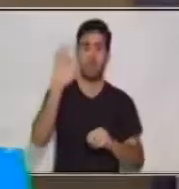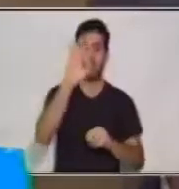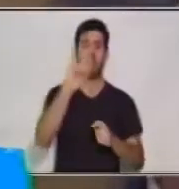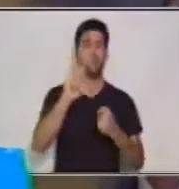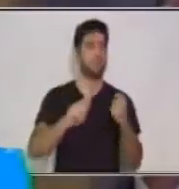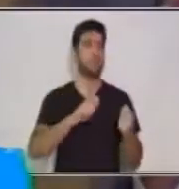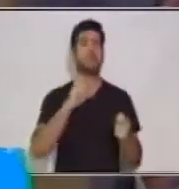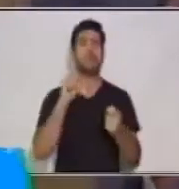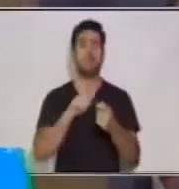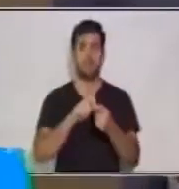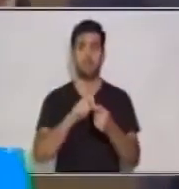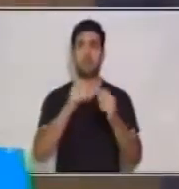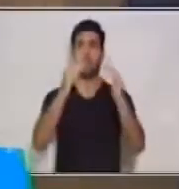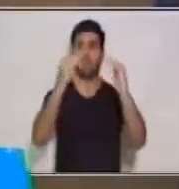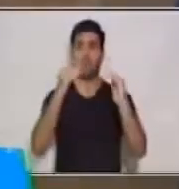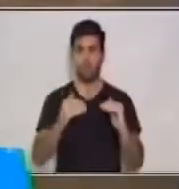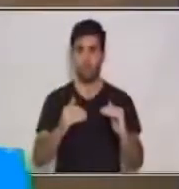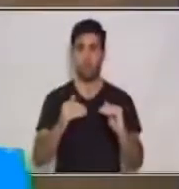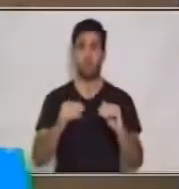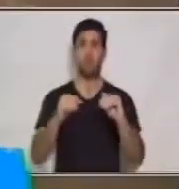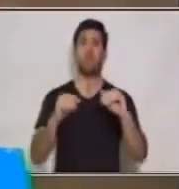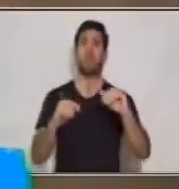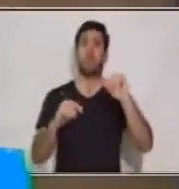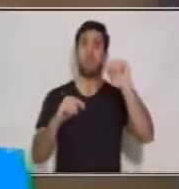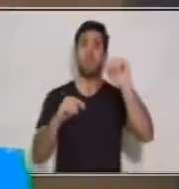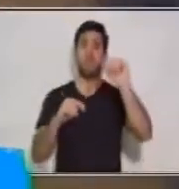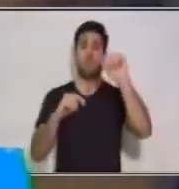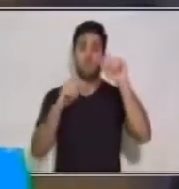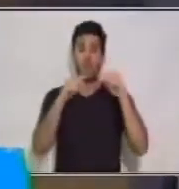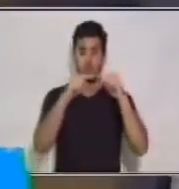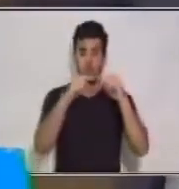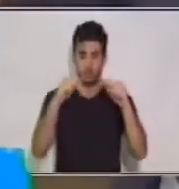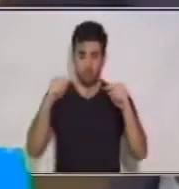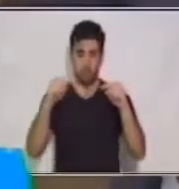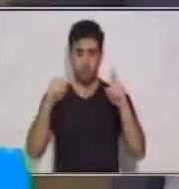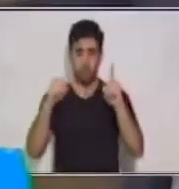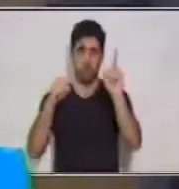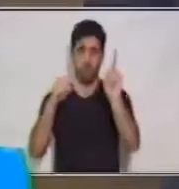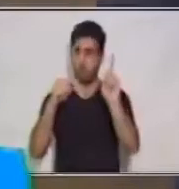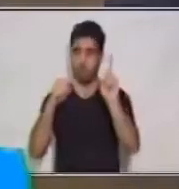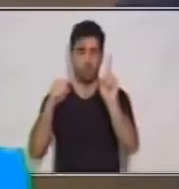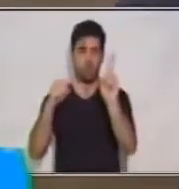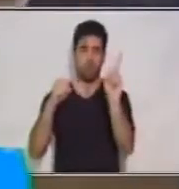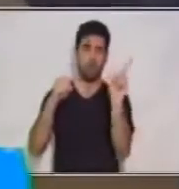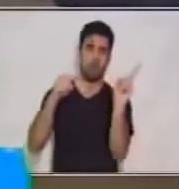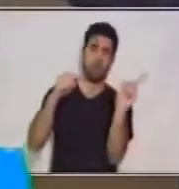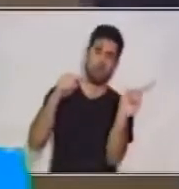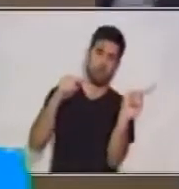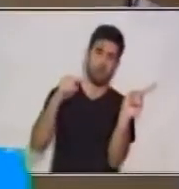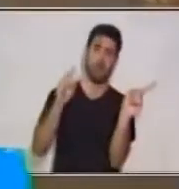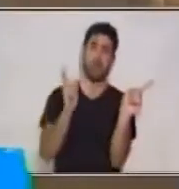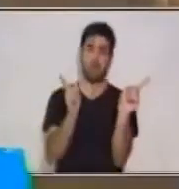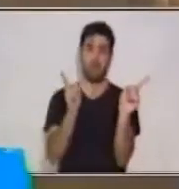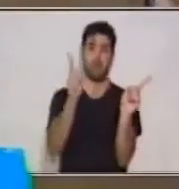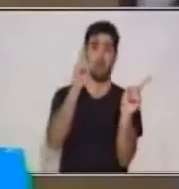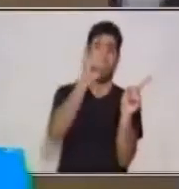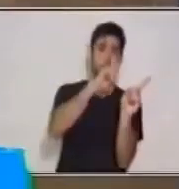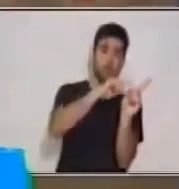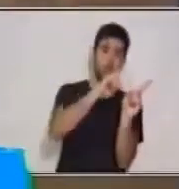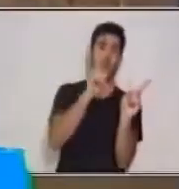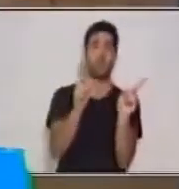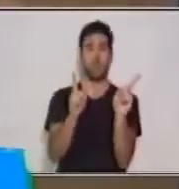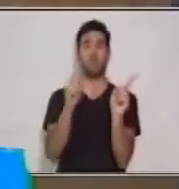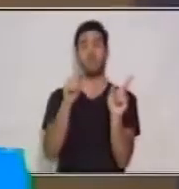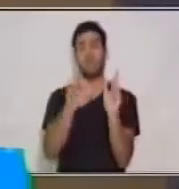grados. Ángulo obtuso es el que es mayor a 90, pero es menor